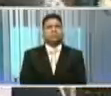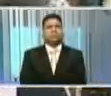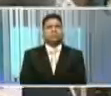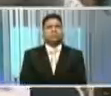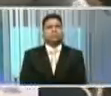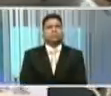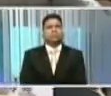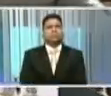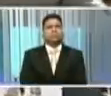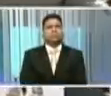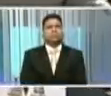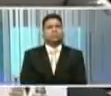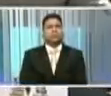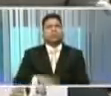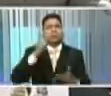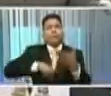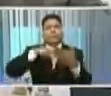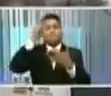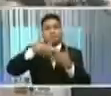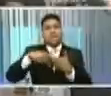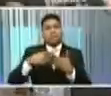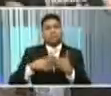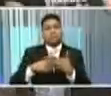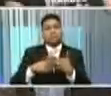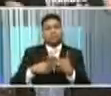En la planificación.